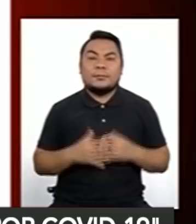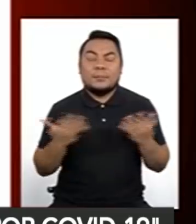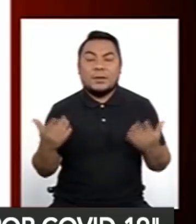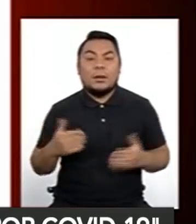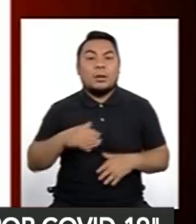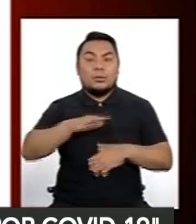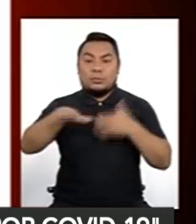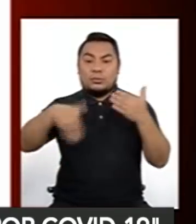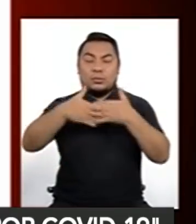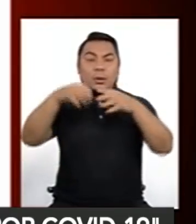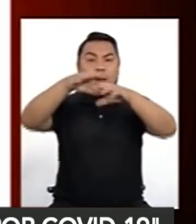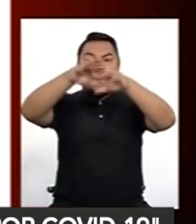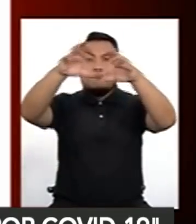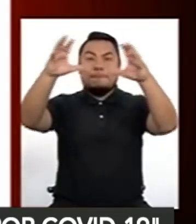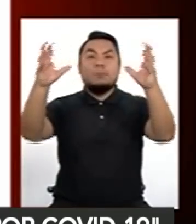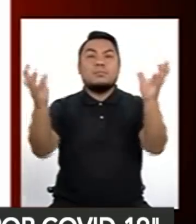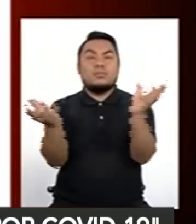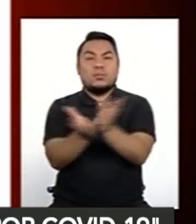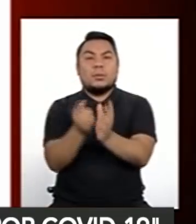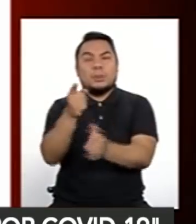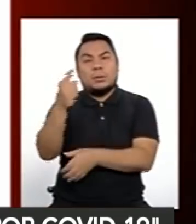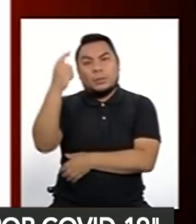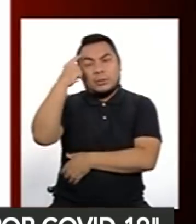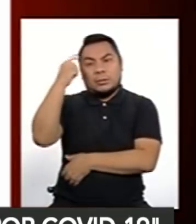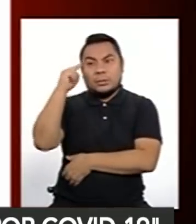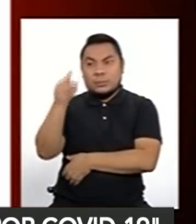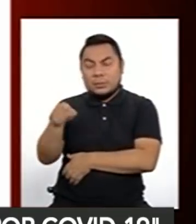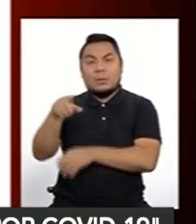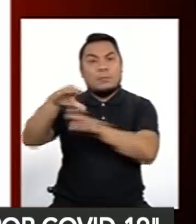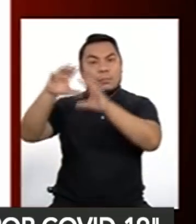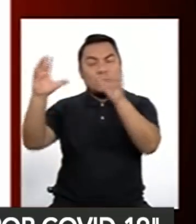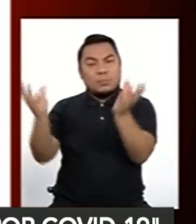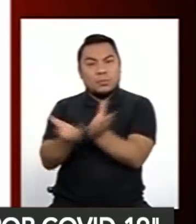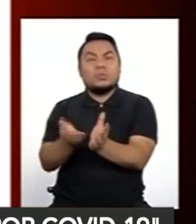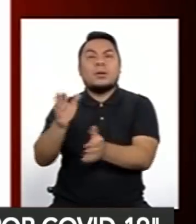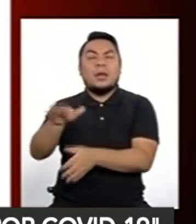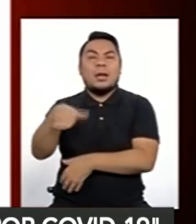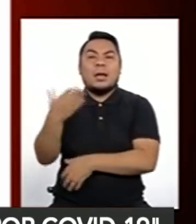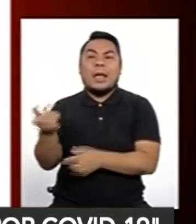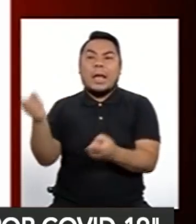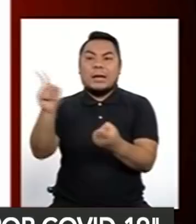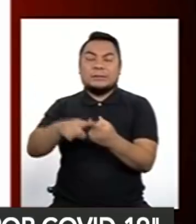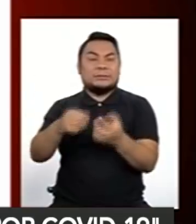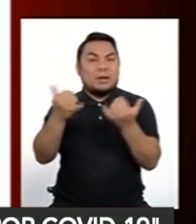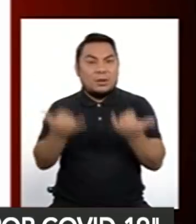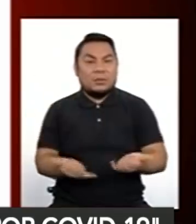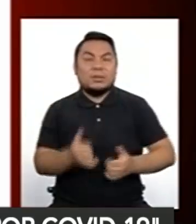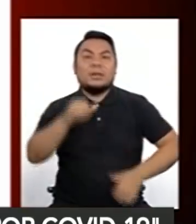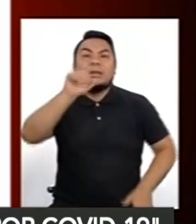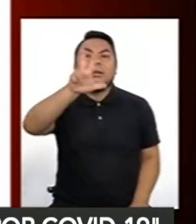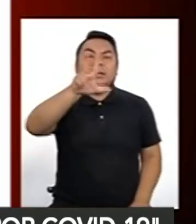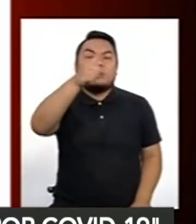nivel mundial, si tomamos en cuenta que en el mundo hay a la fecha